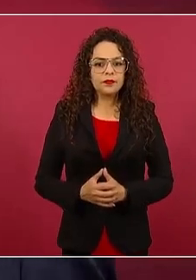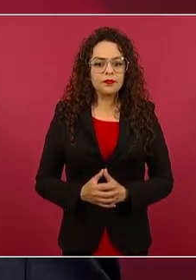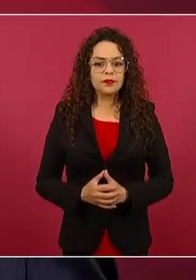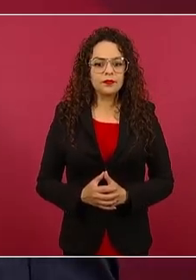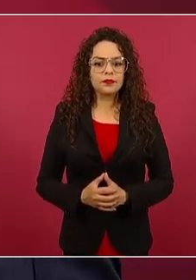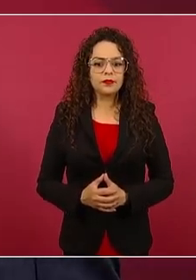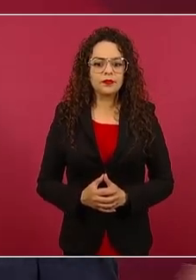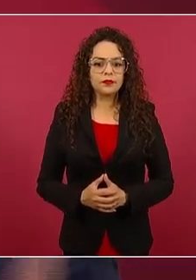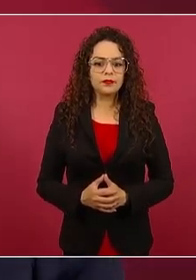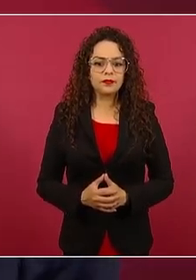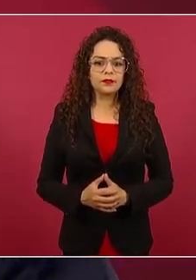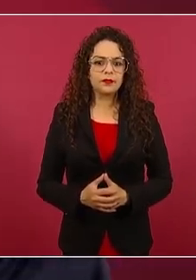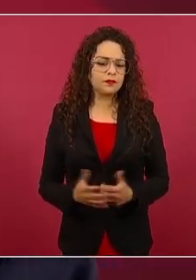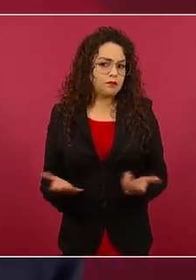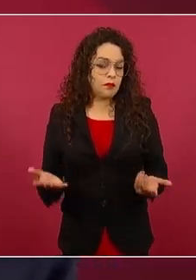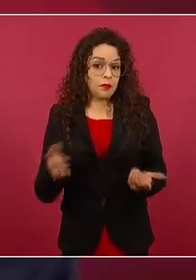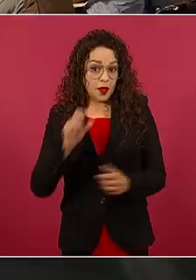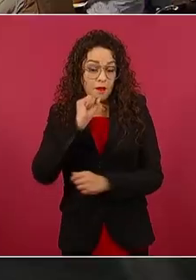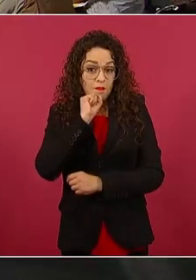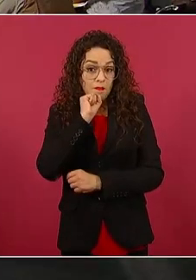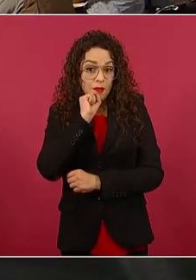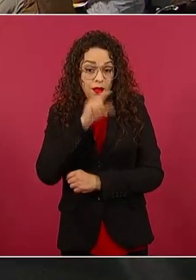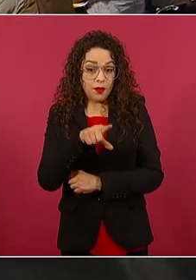porque también